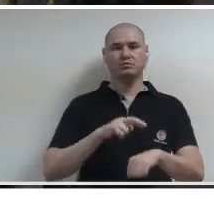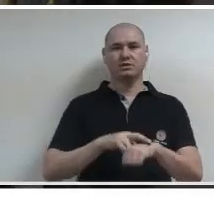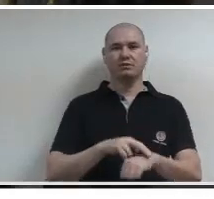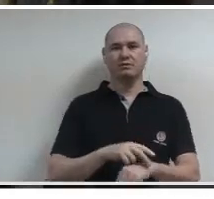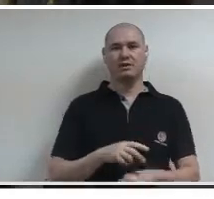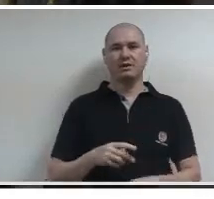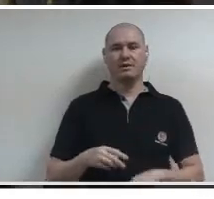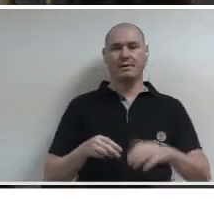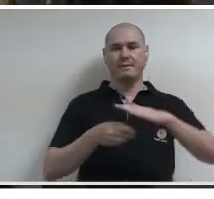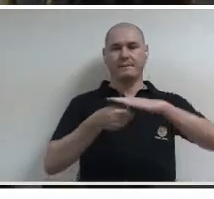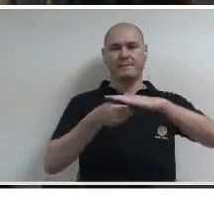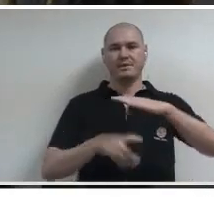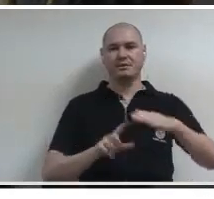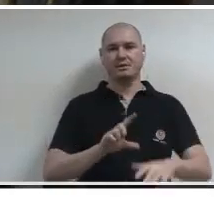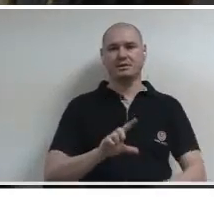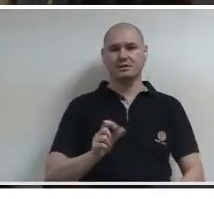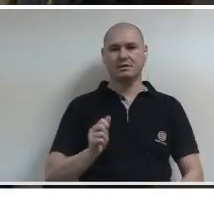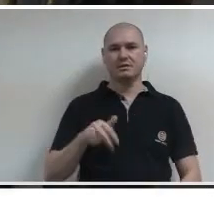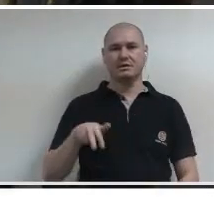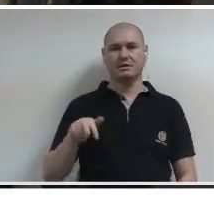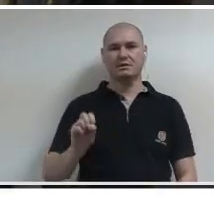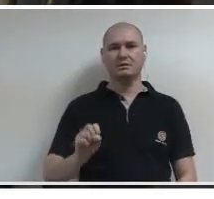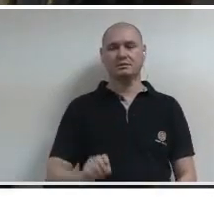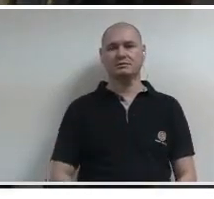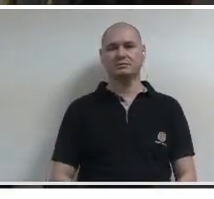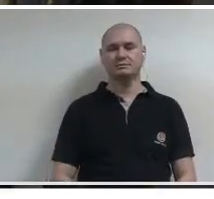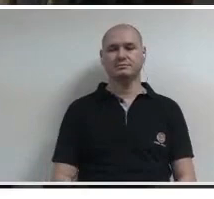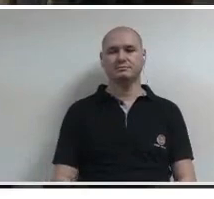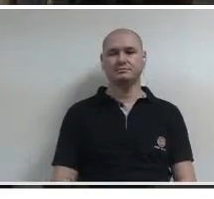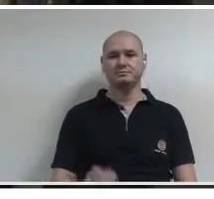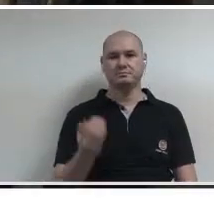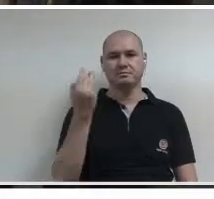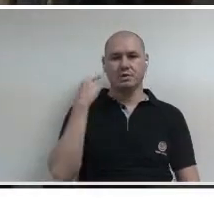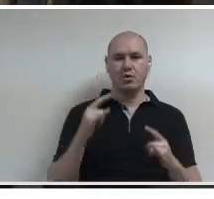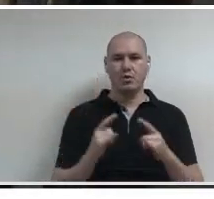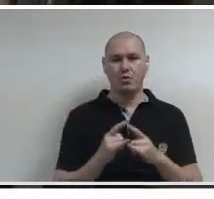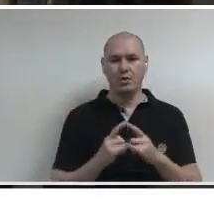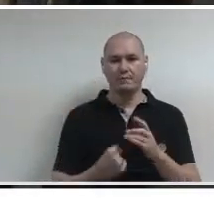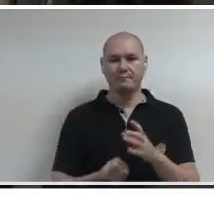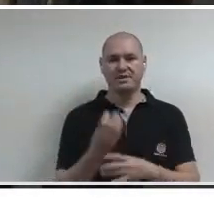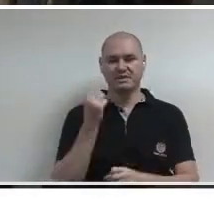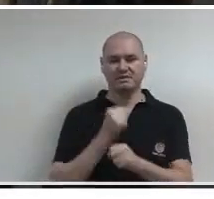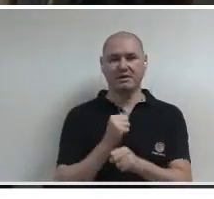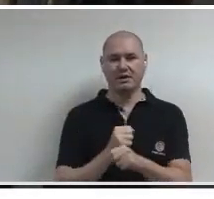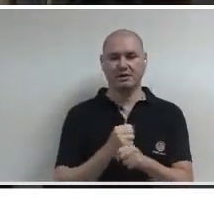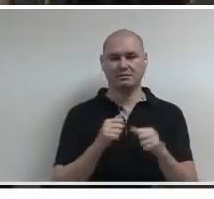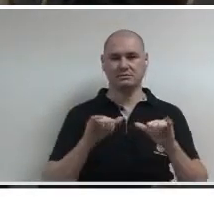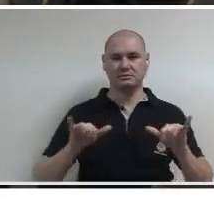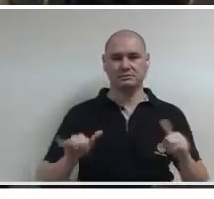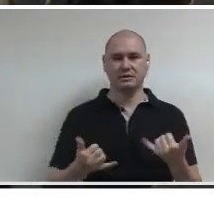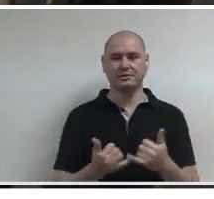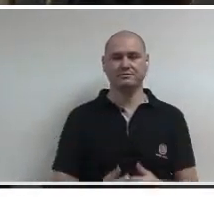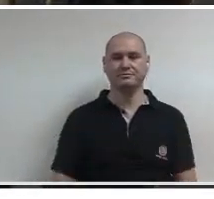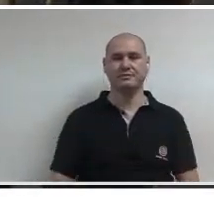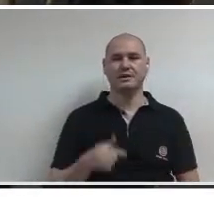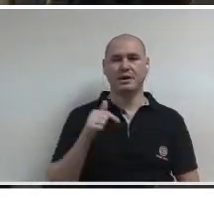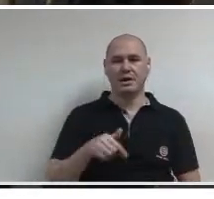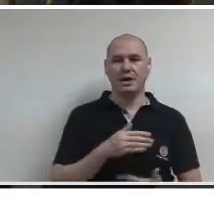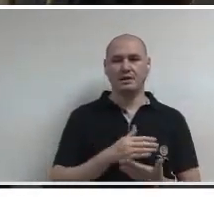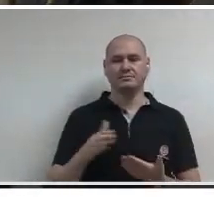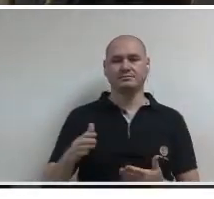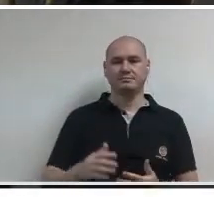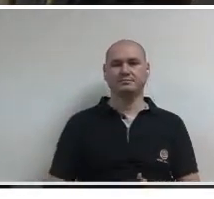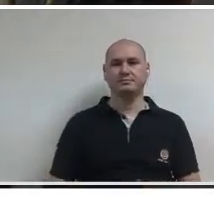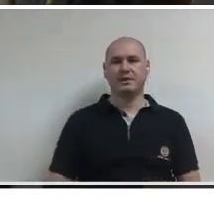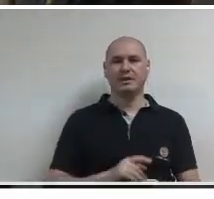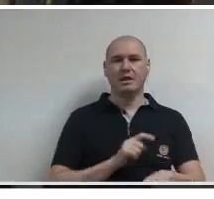Doctora Carolina Javina, superintendente UPP. Mambay Peñemba, página expediente electrónico de Guava, lunes 12 de abril, lo